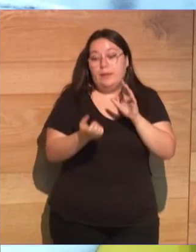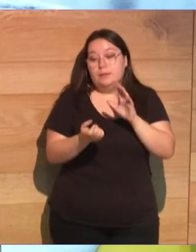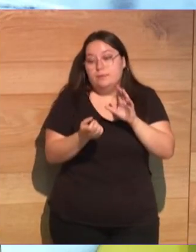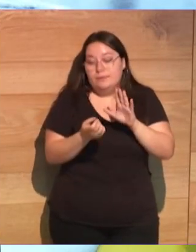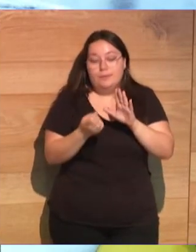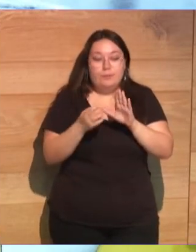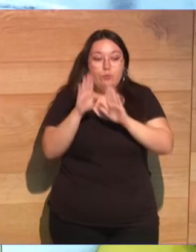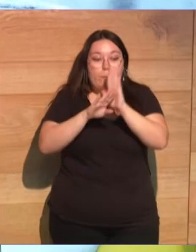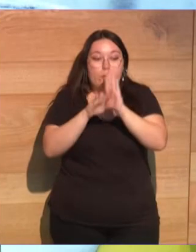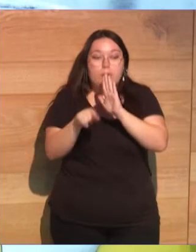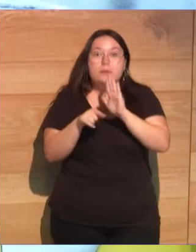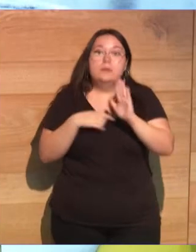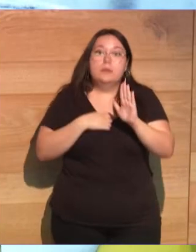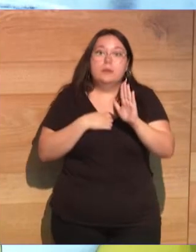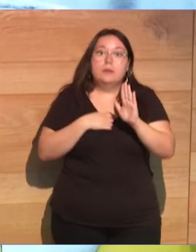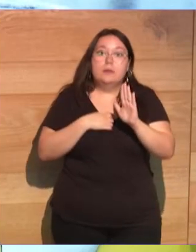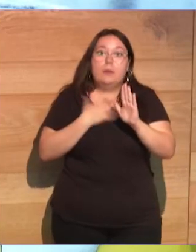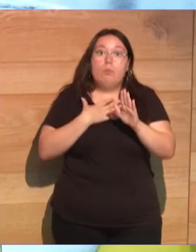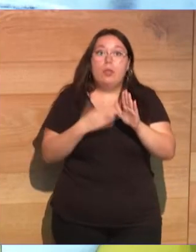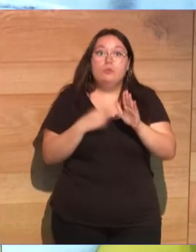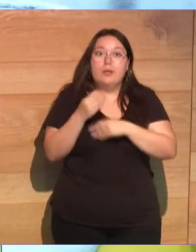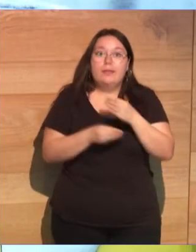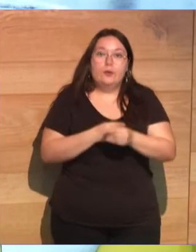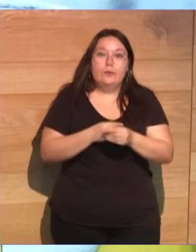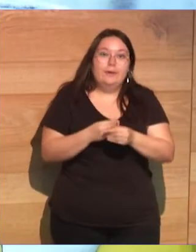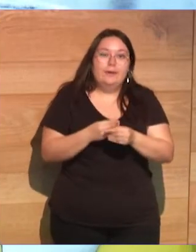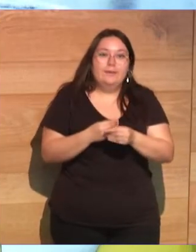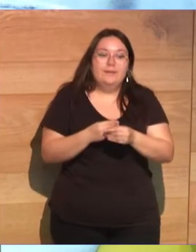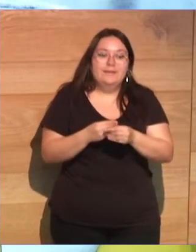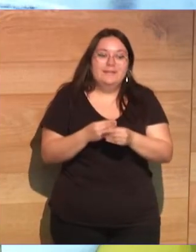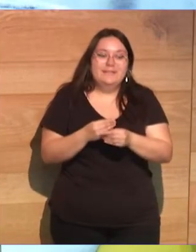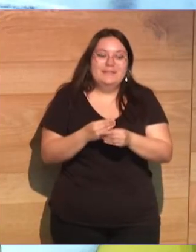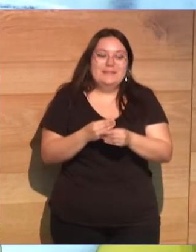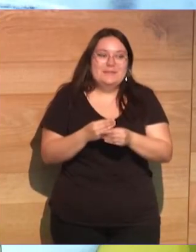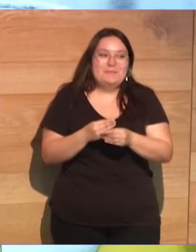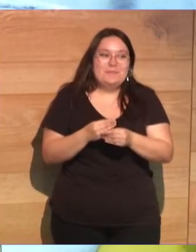alguna manera pudiéramos hacer un guiño a no solo a la industria, sino